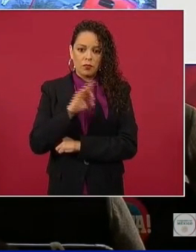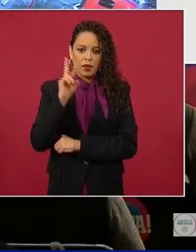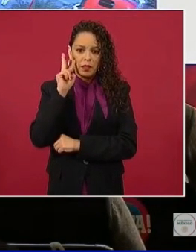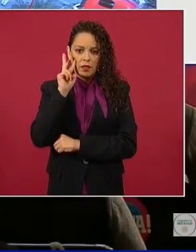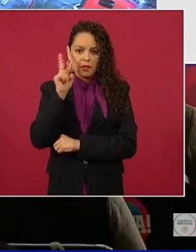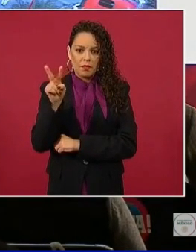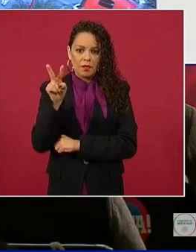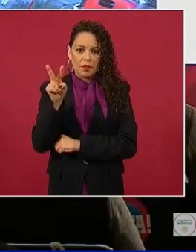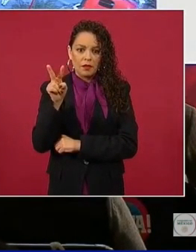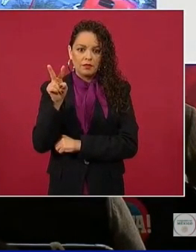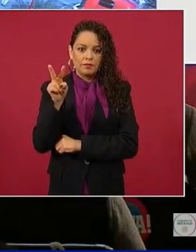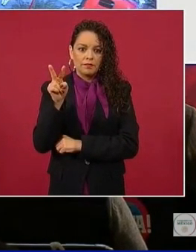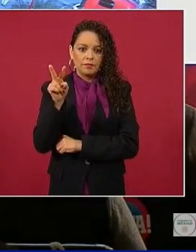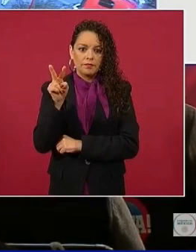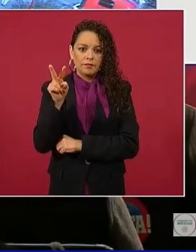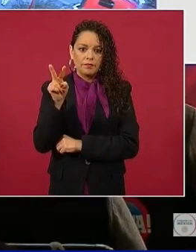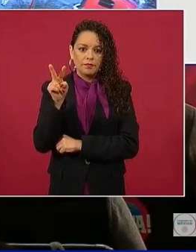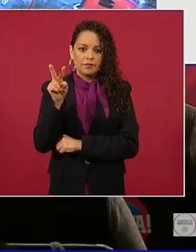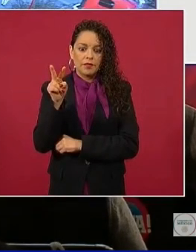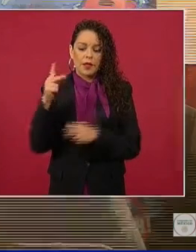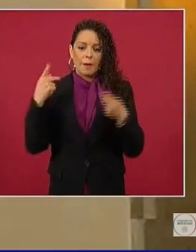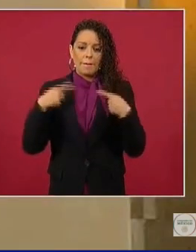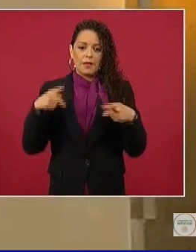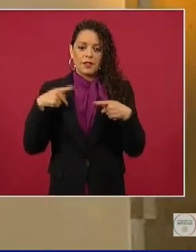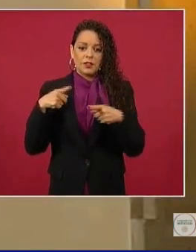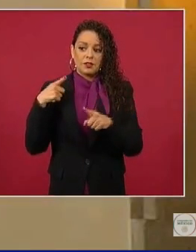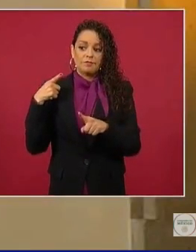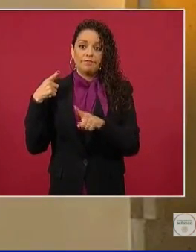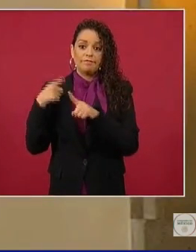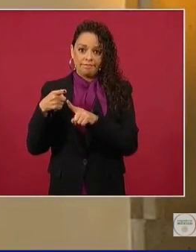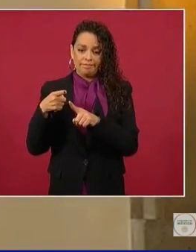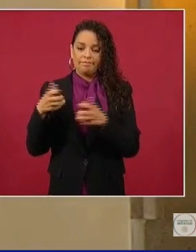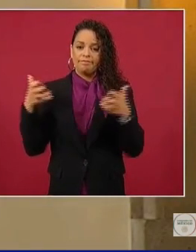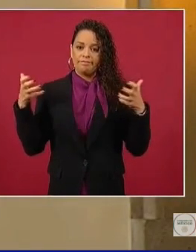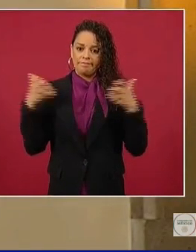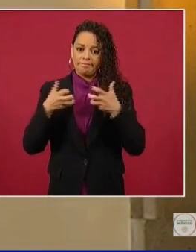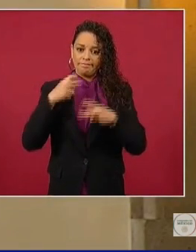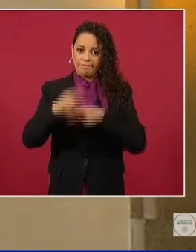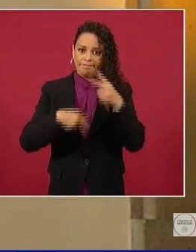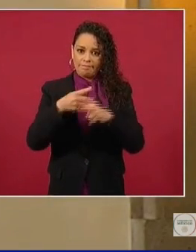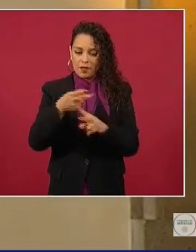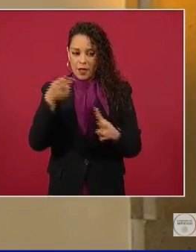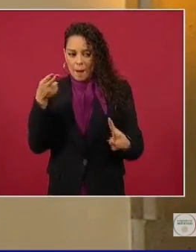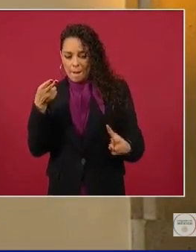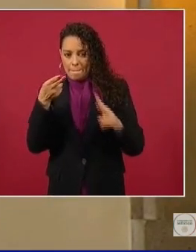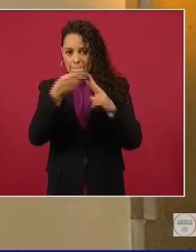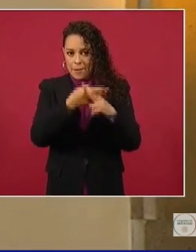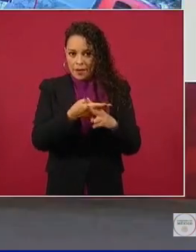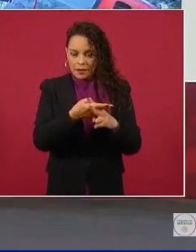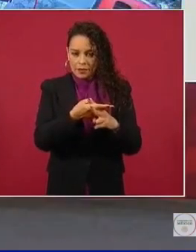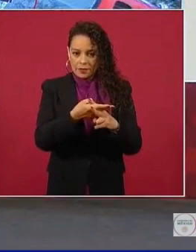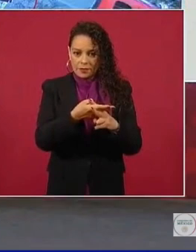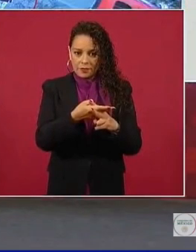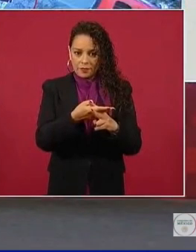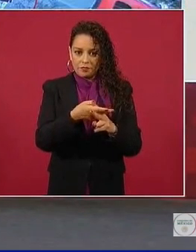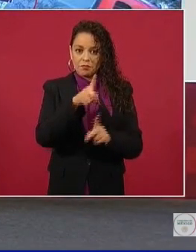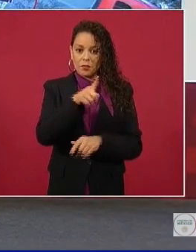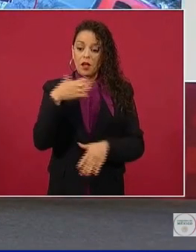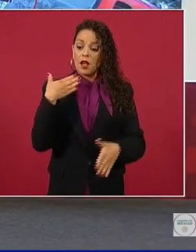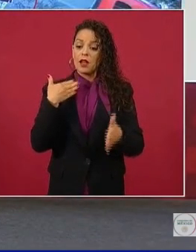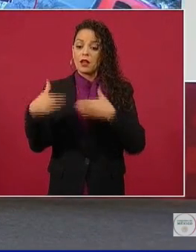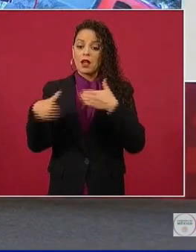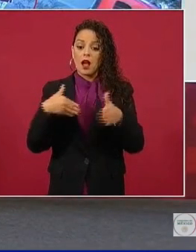que finalmente serían los presuntos autores materiales del homicidio donde estuvieron caminando